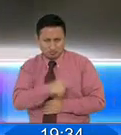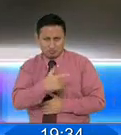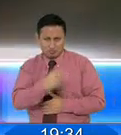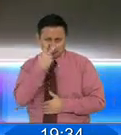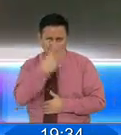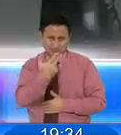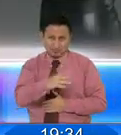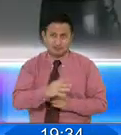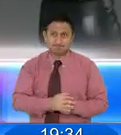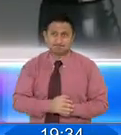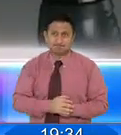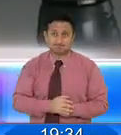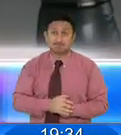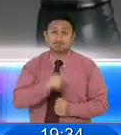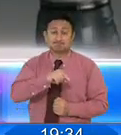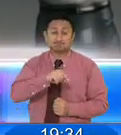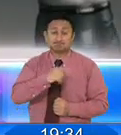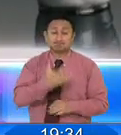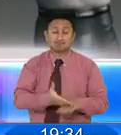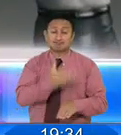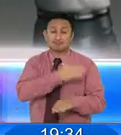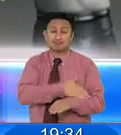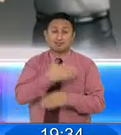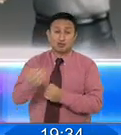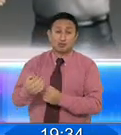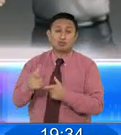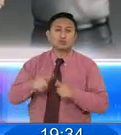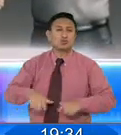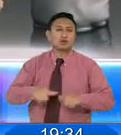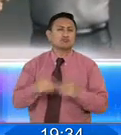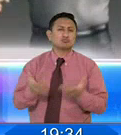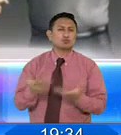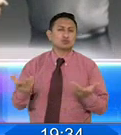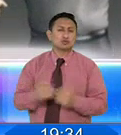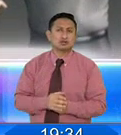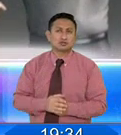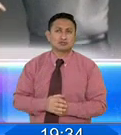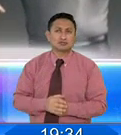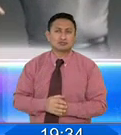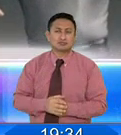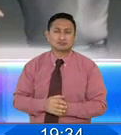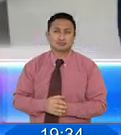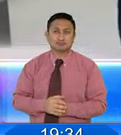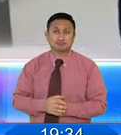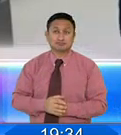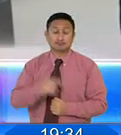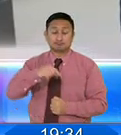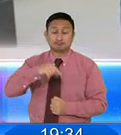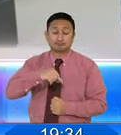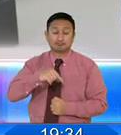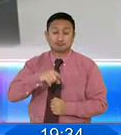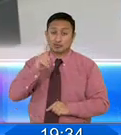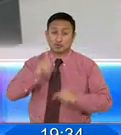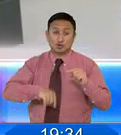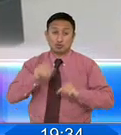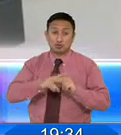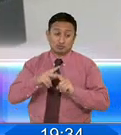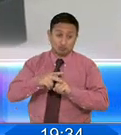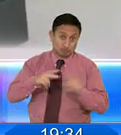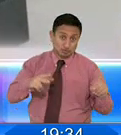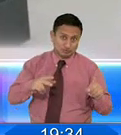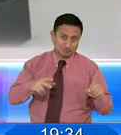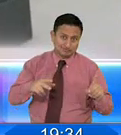Al parecer contaban con información de la ubicación a esa hora del cabo segundo, quien no tuvo oportunidad a correr y